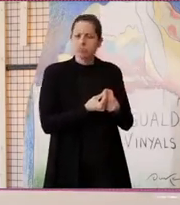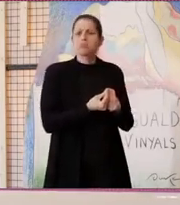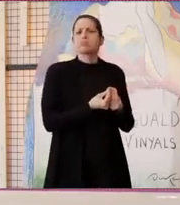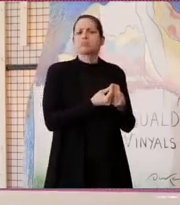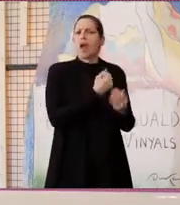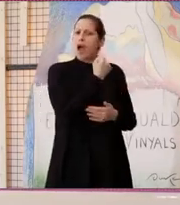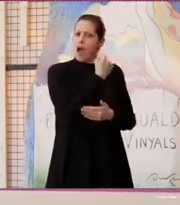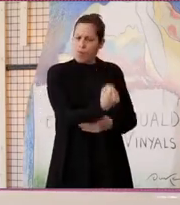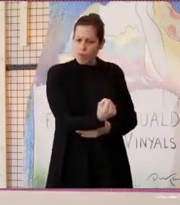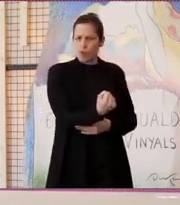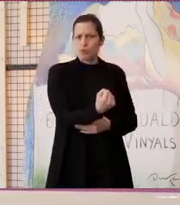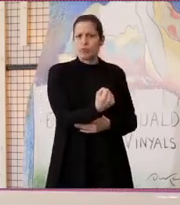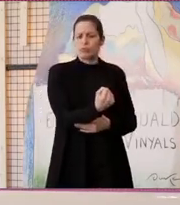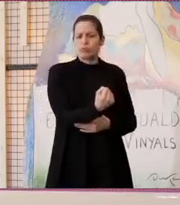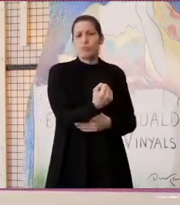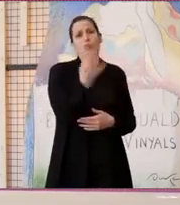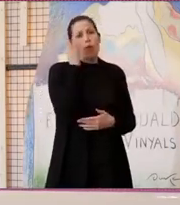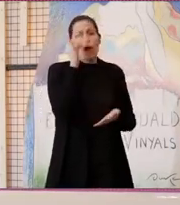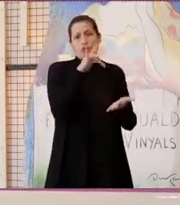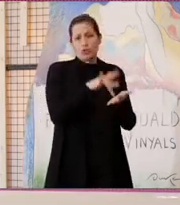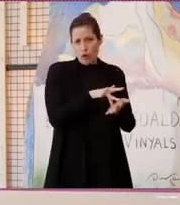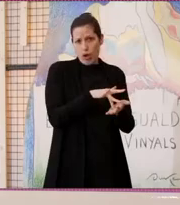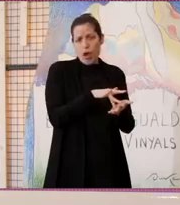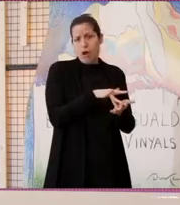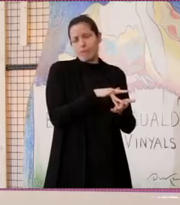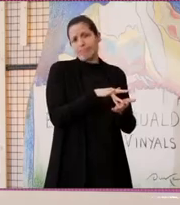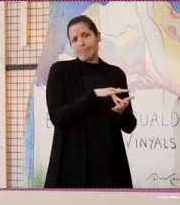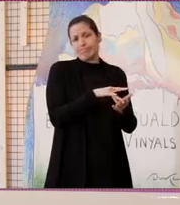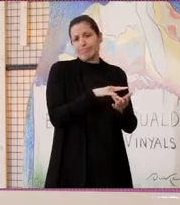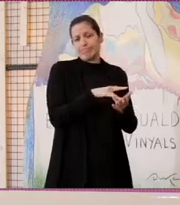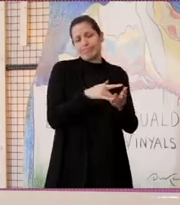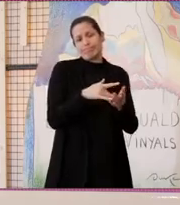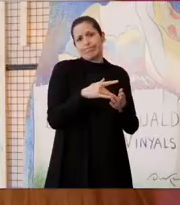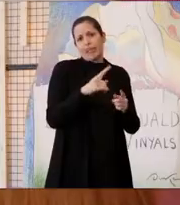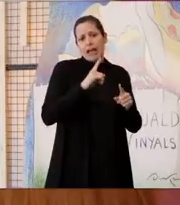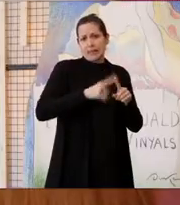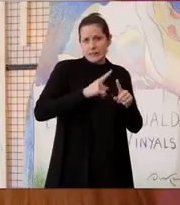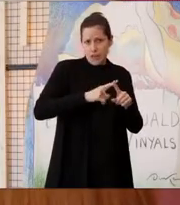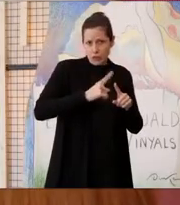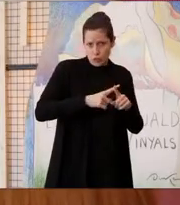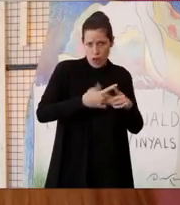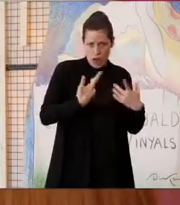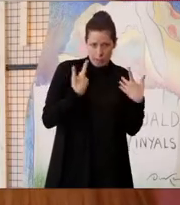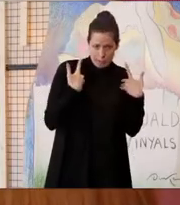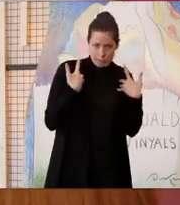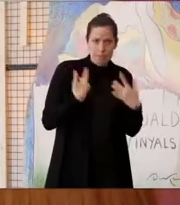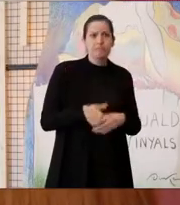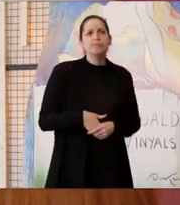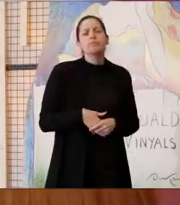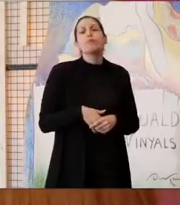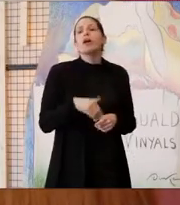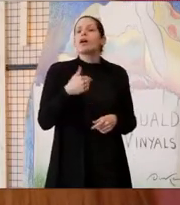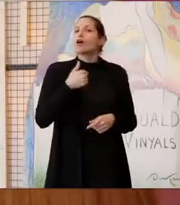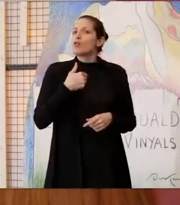en ese momento o en el pasado Pero sobre todo yo tengo la ilusión o la voluntad de